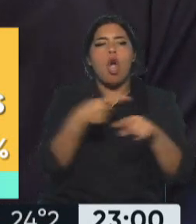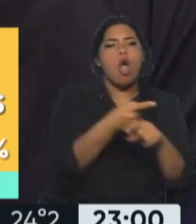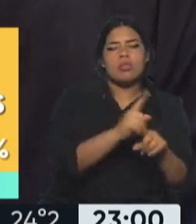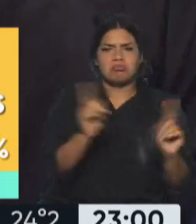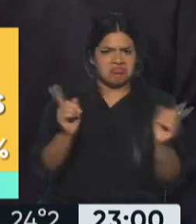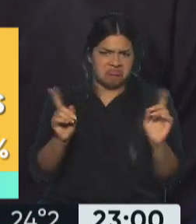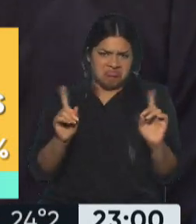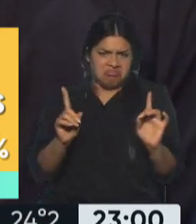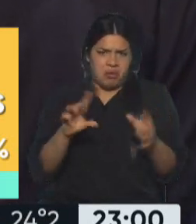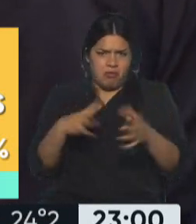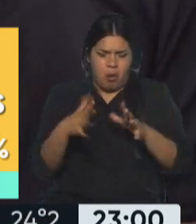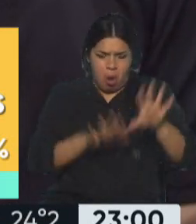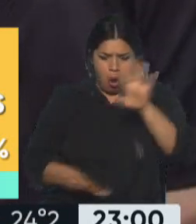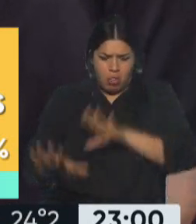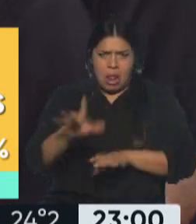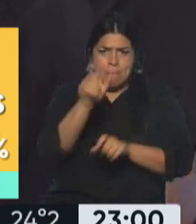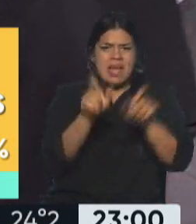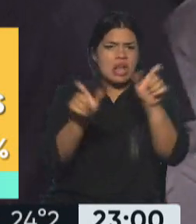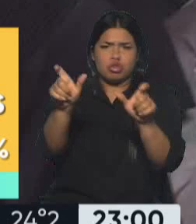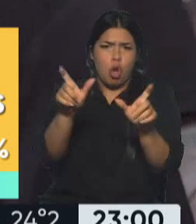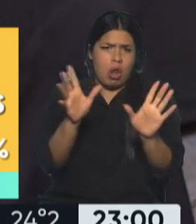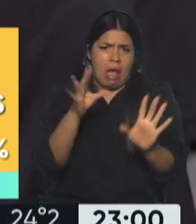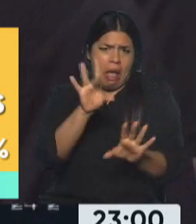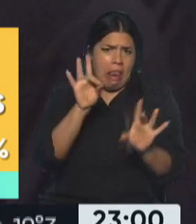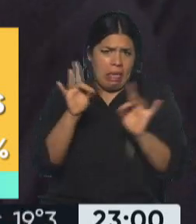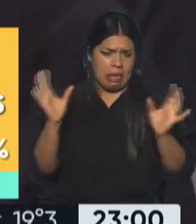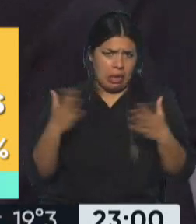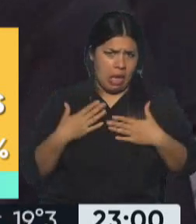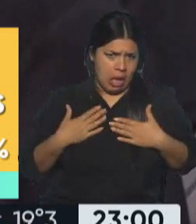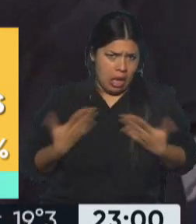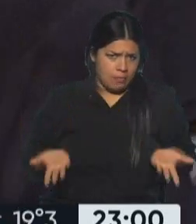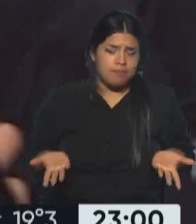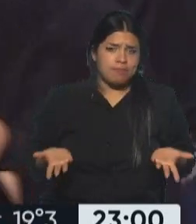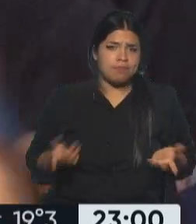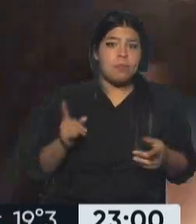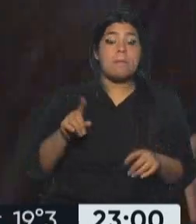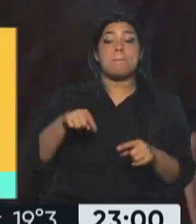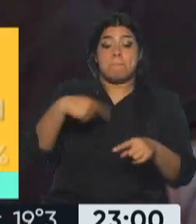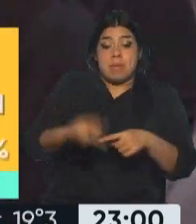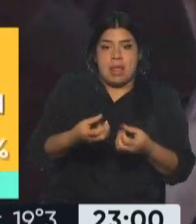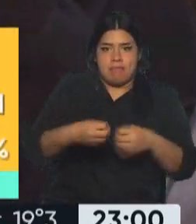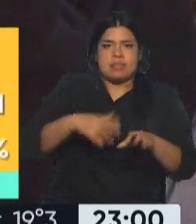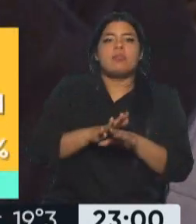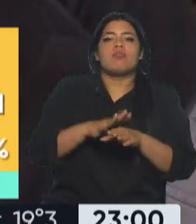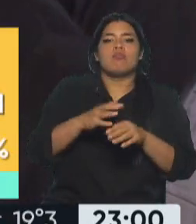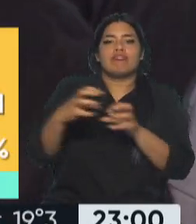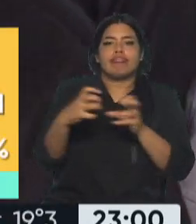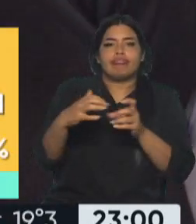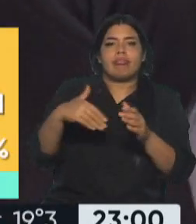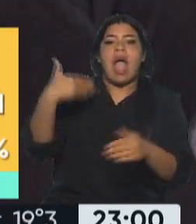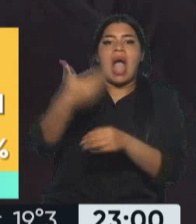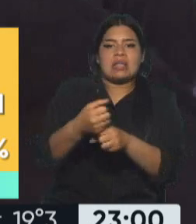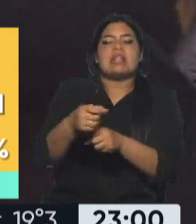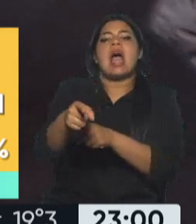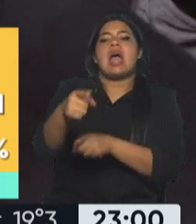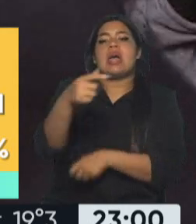un reordenamiento que la gente acomodó nuestra lista para a partir de mañana empezar a discutir el 14 de noviembre. Justamente, ¿cómo ve el 14 de